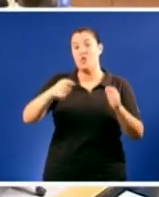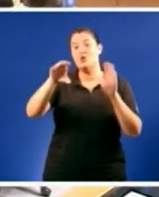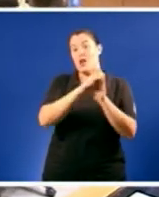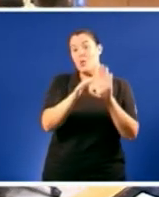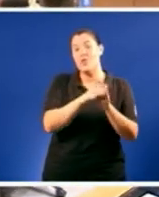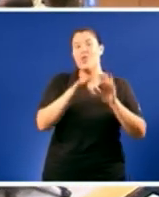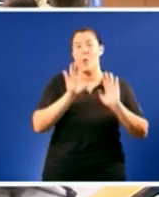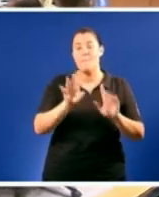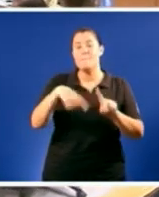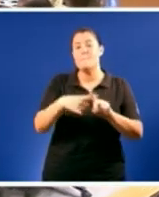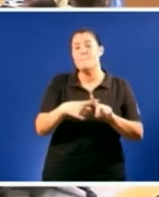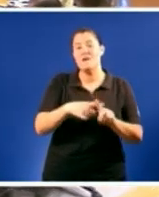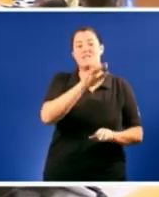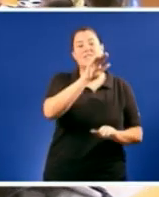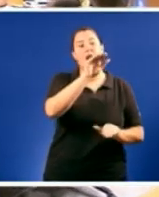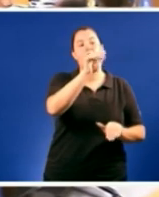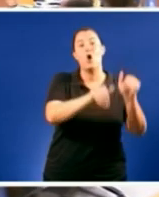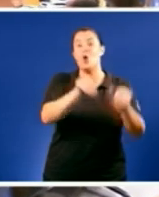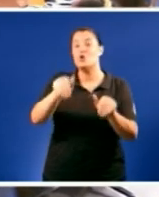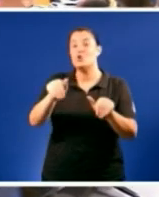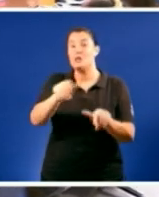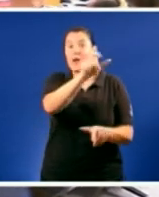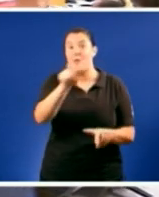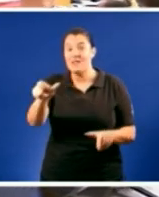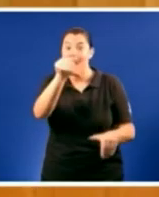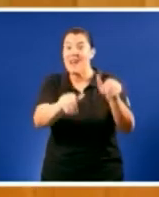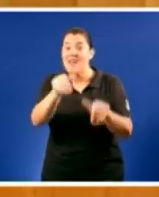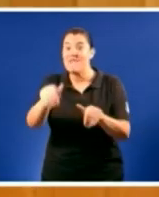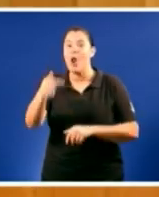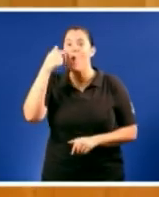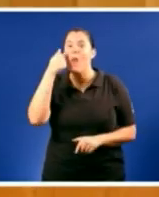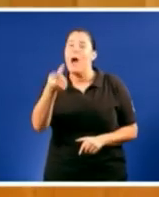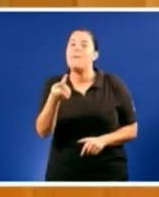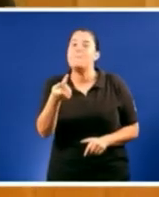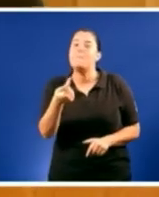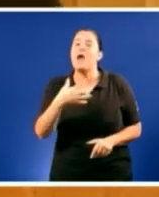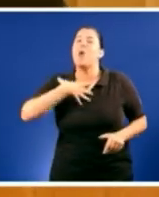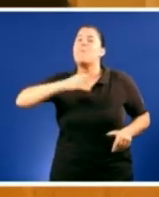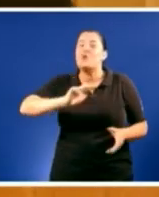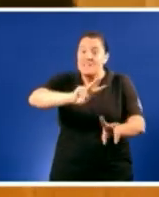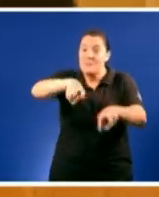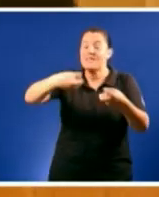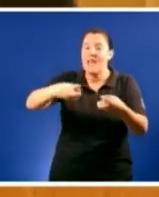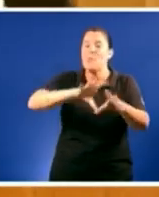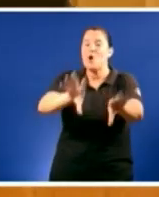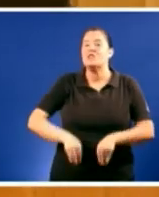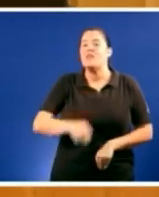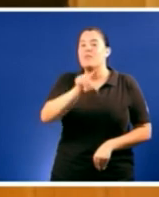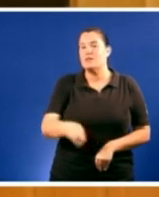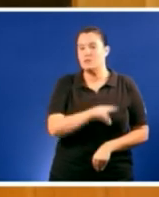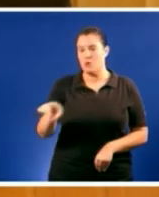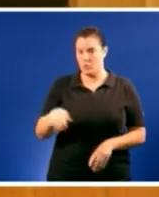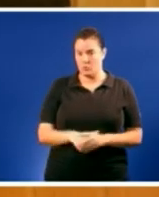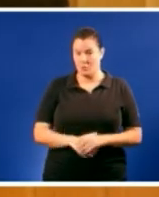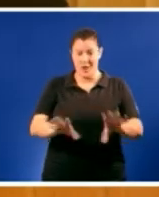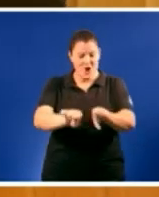a súa pobo en referéndum se aceptaba ou non as posibles modificaciones establecidas por o Estado Eso se